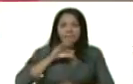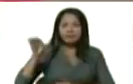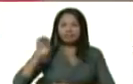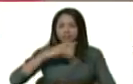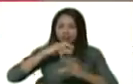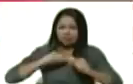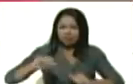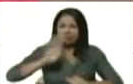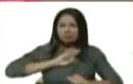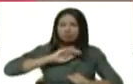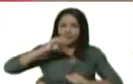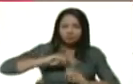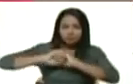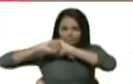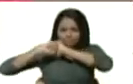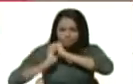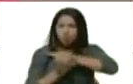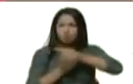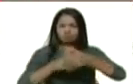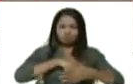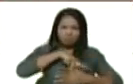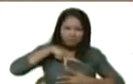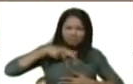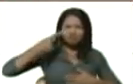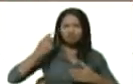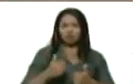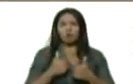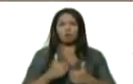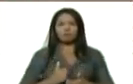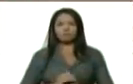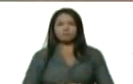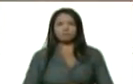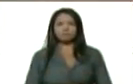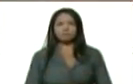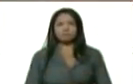tierra, porque el béisbol aquí se juega con pasión.